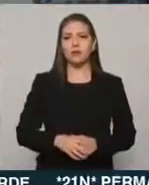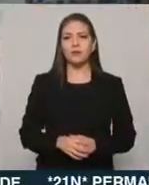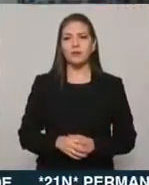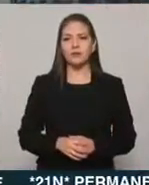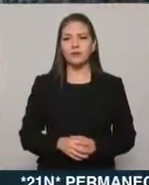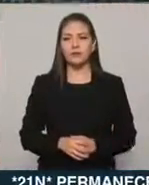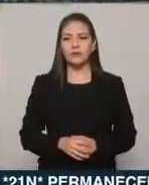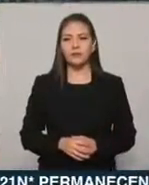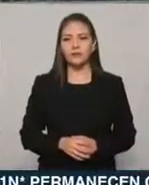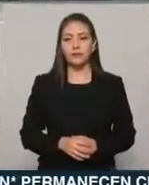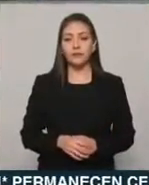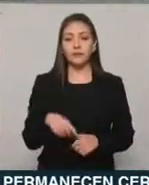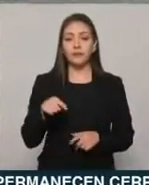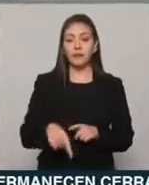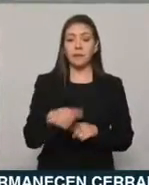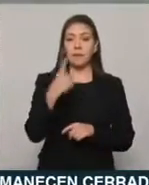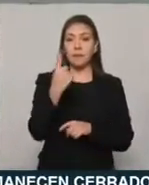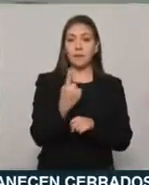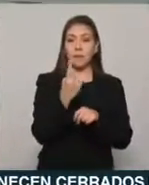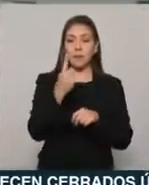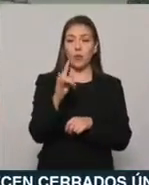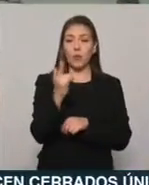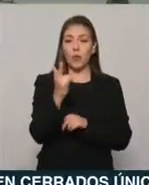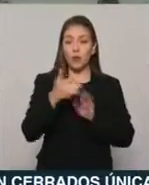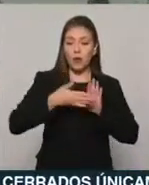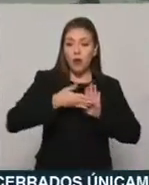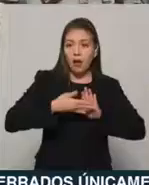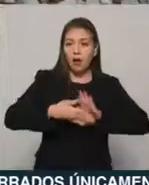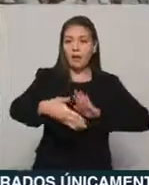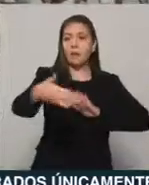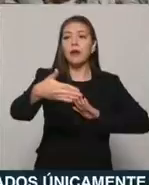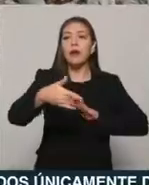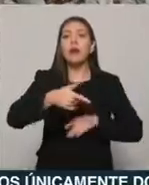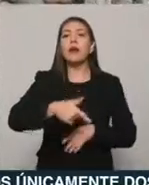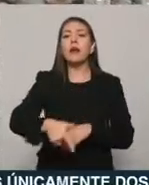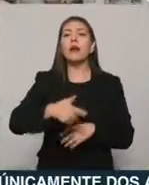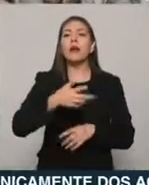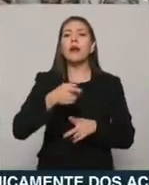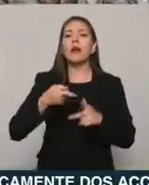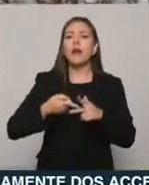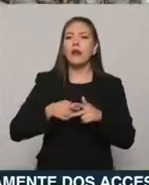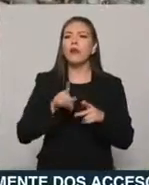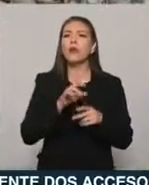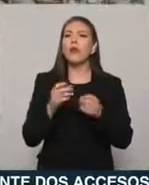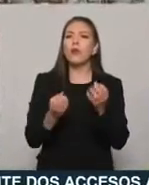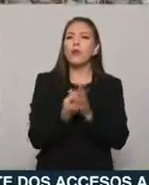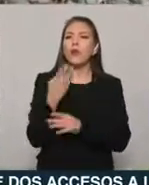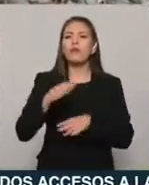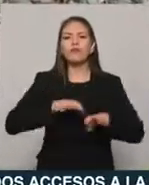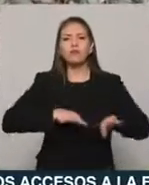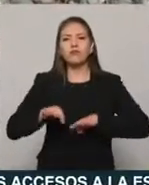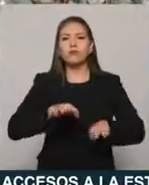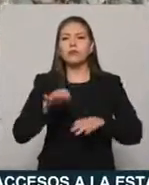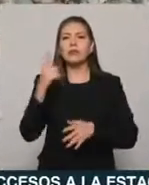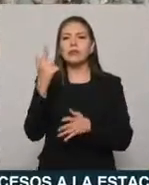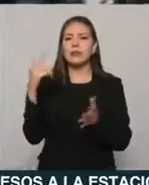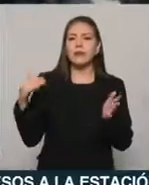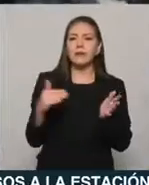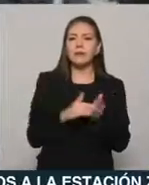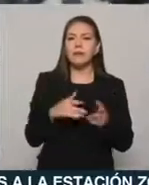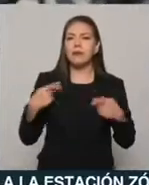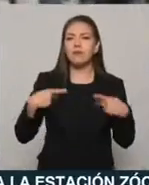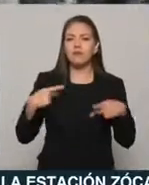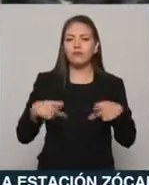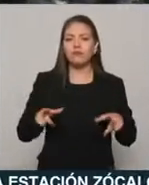A partir de este 1 de julio, en una primera etapa, entran paulatinamente 2.700 elementos de la Guardia Nacional a la Ciudad de México